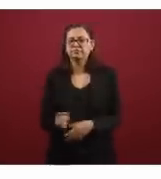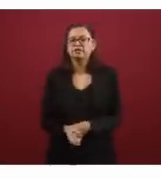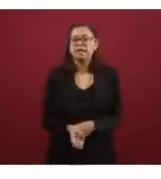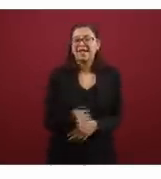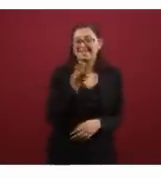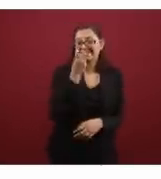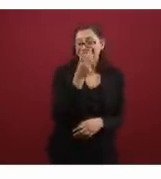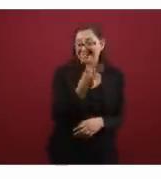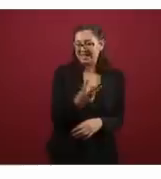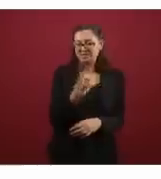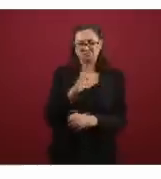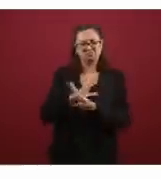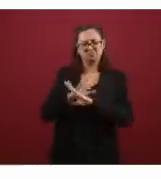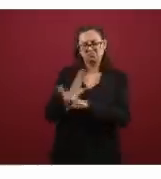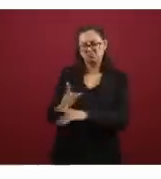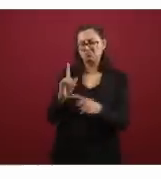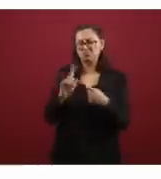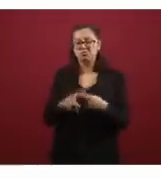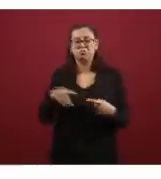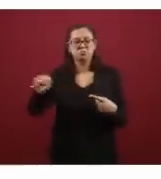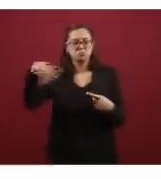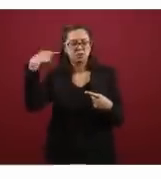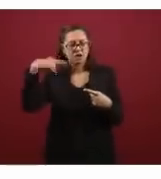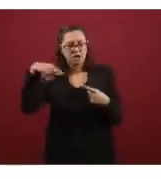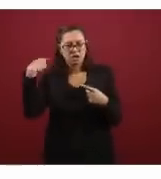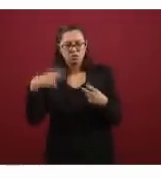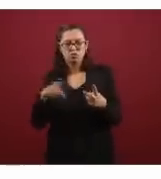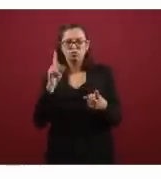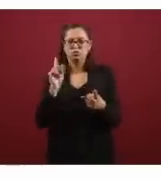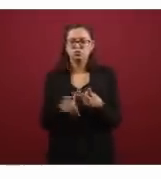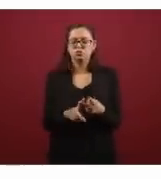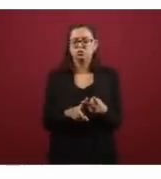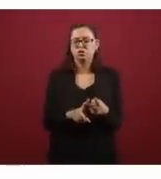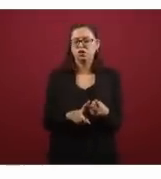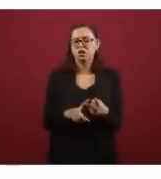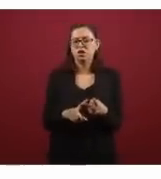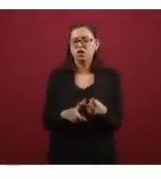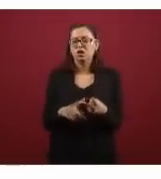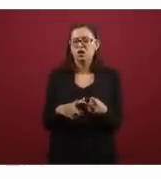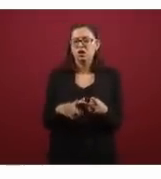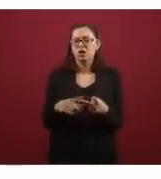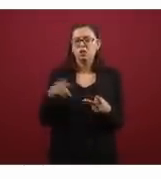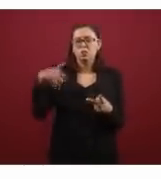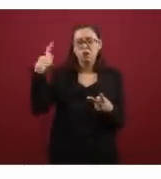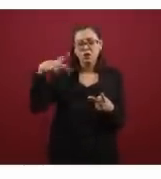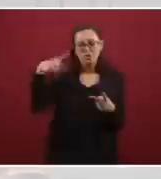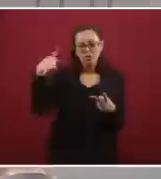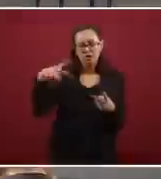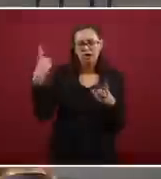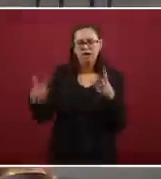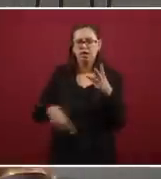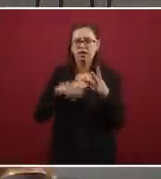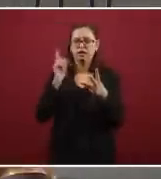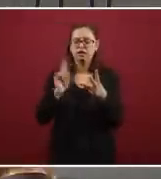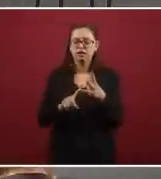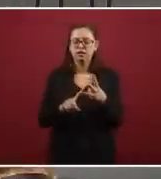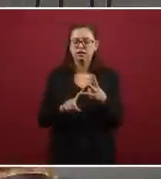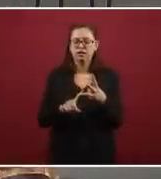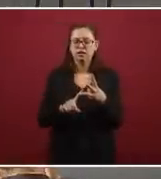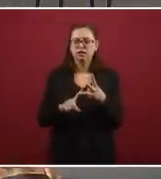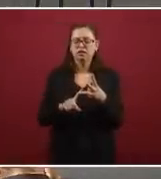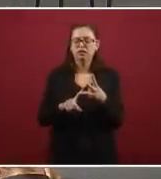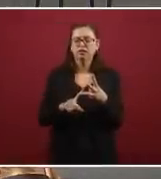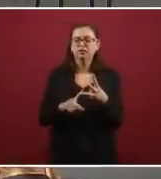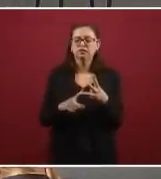Superservicio Los Mangos en Medellín, Veracruz, gasolineras Sharon en Tehuacán, Puebla, y Landúa en Soto